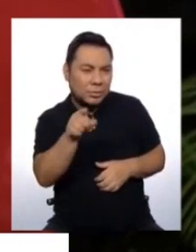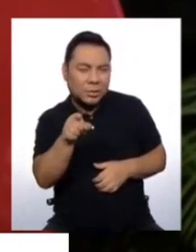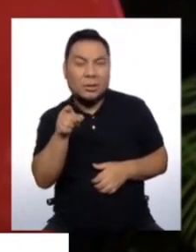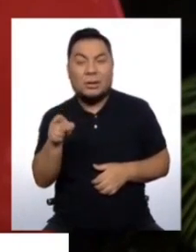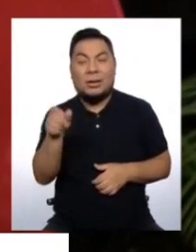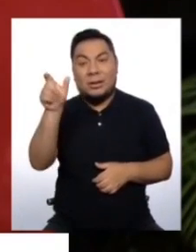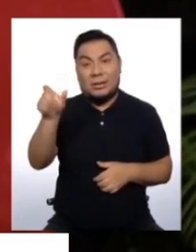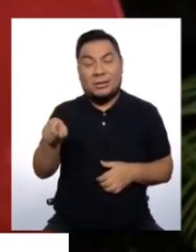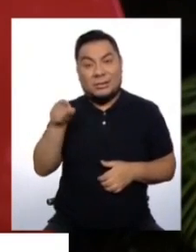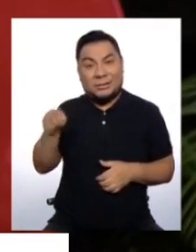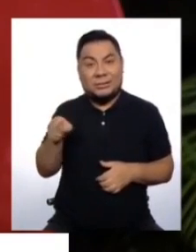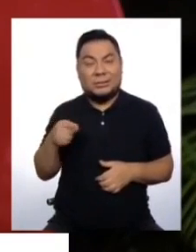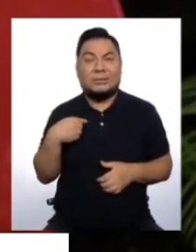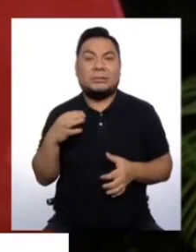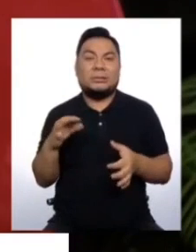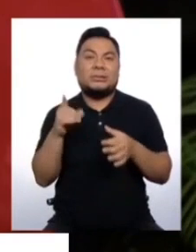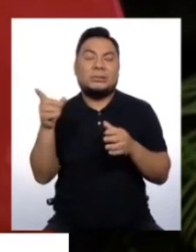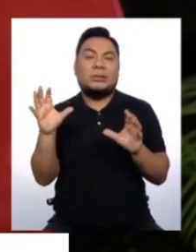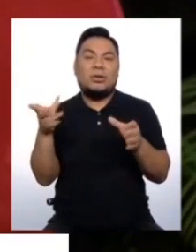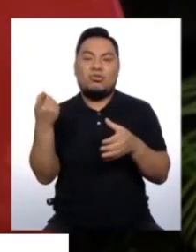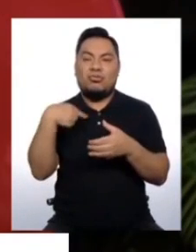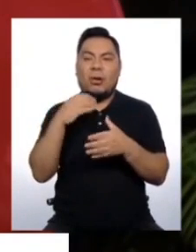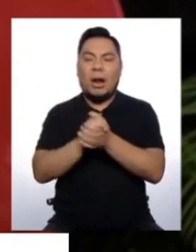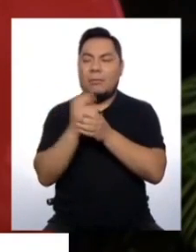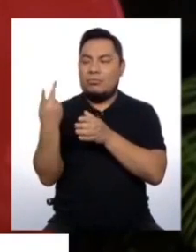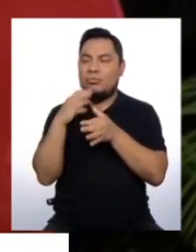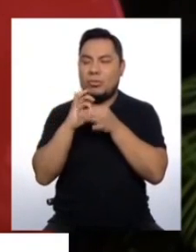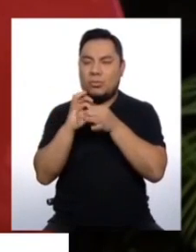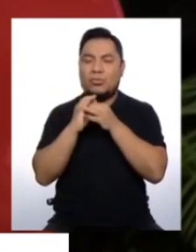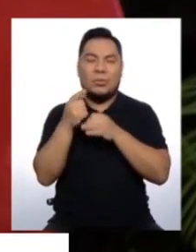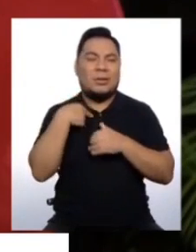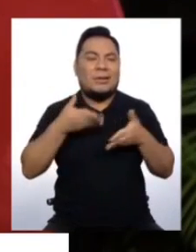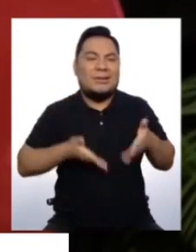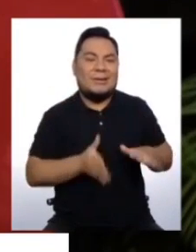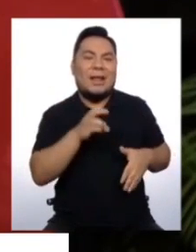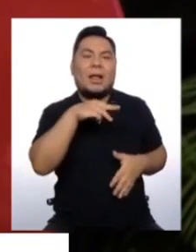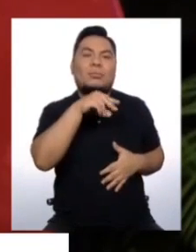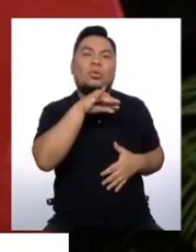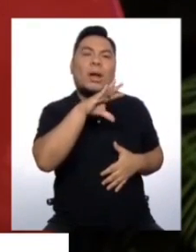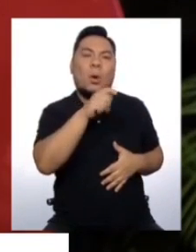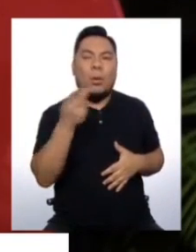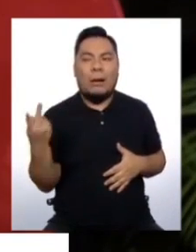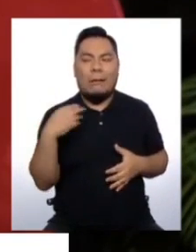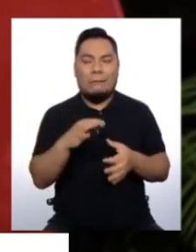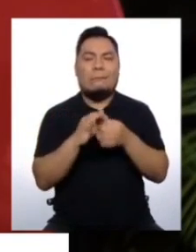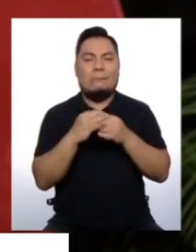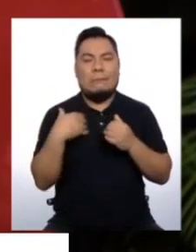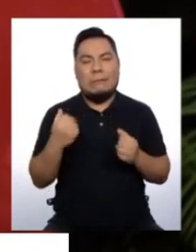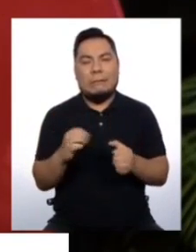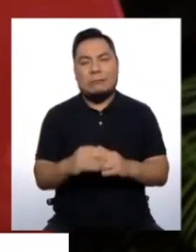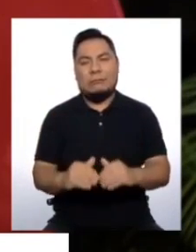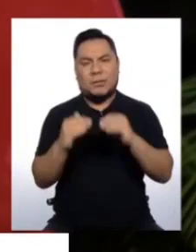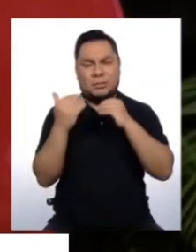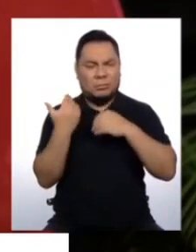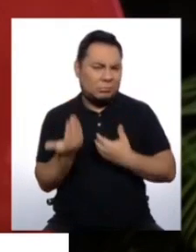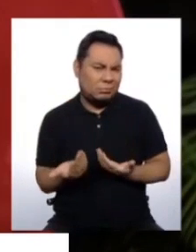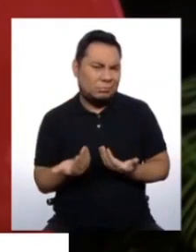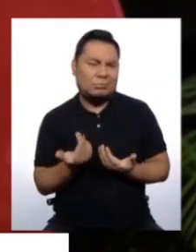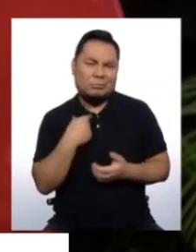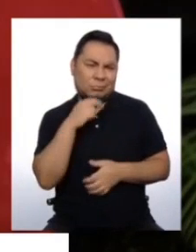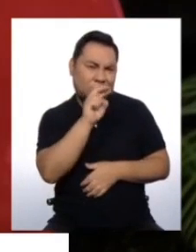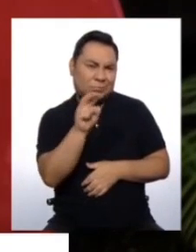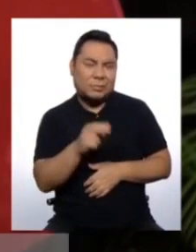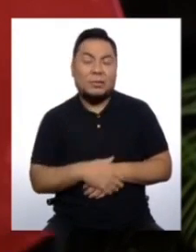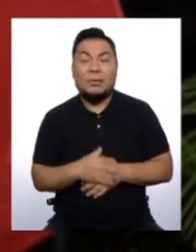que era alguien de Moquegua, cercano al presidente. Como muchas personas